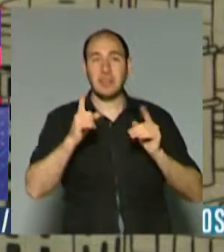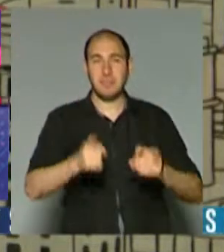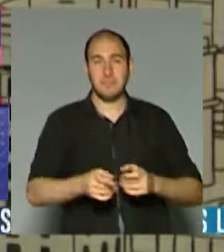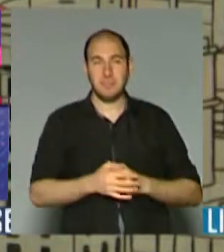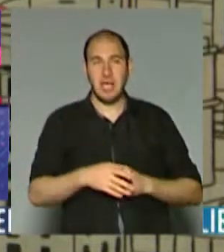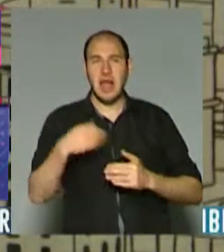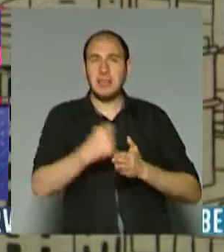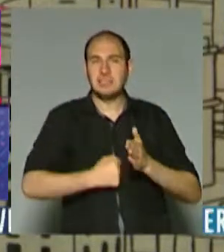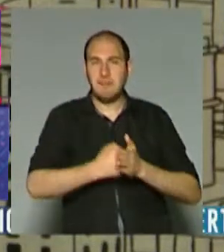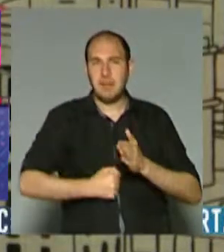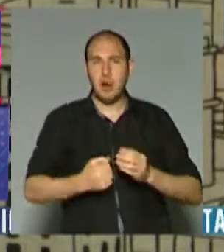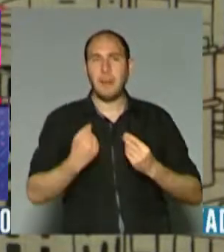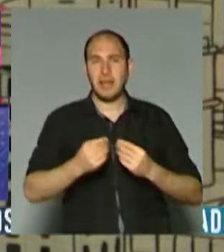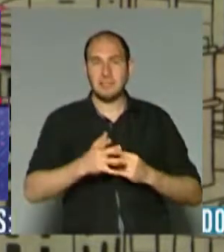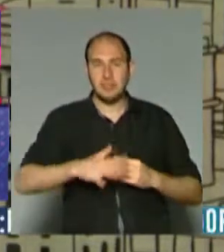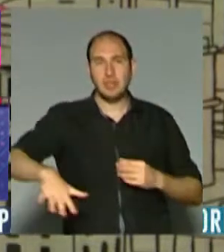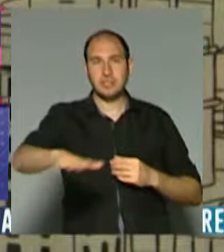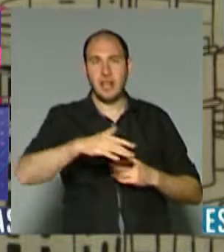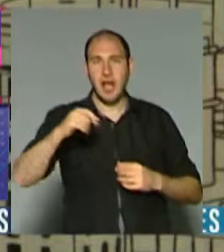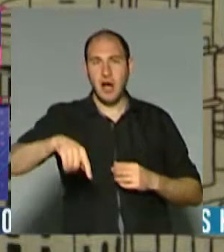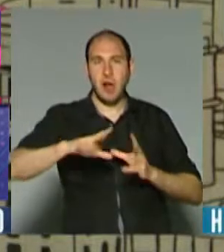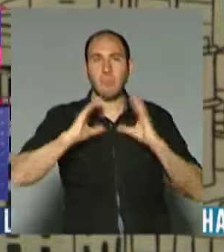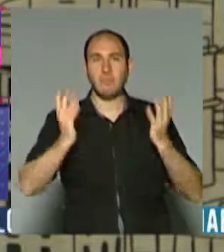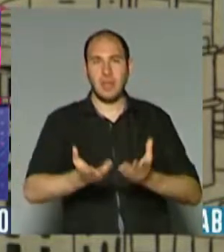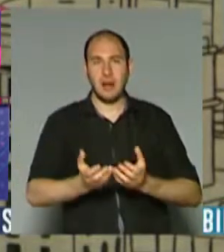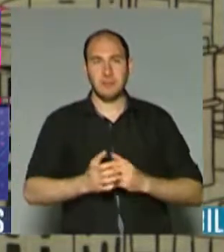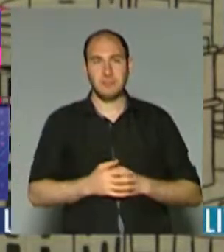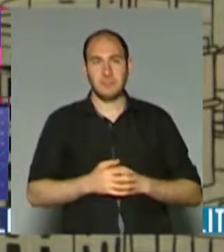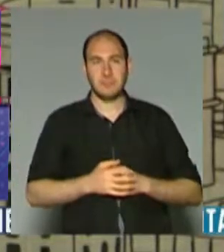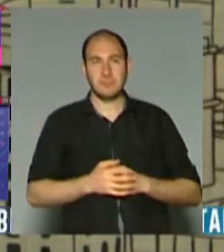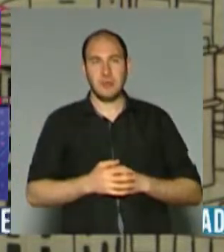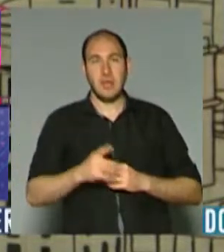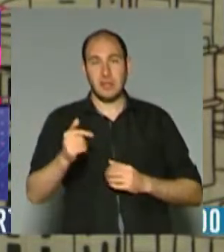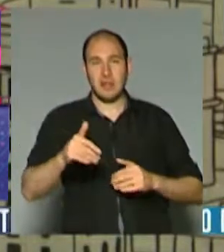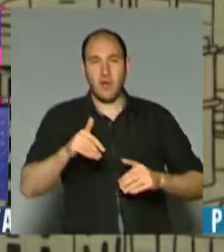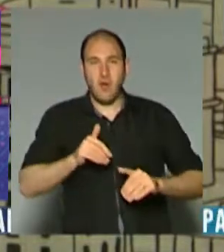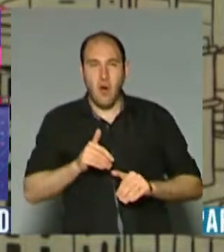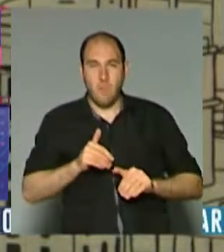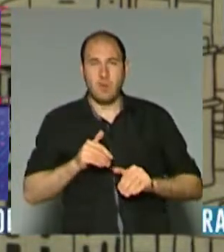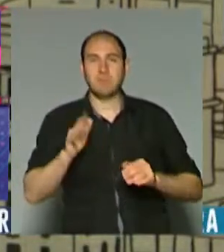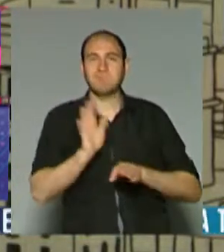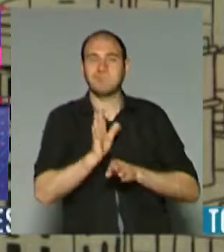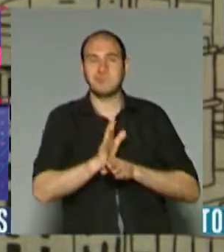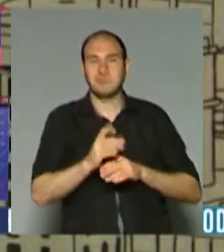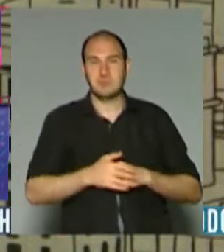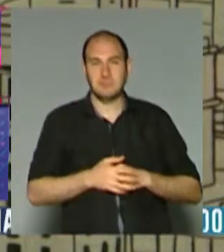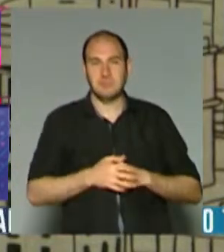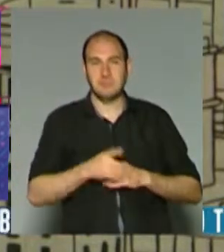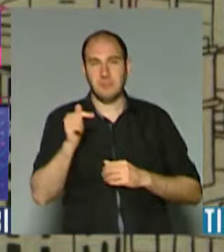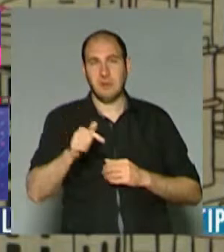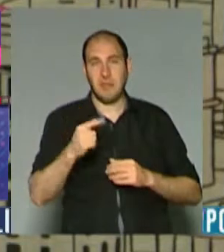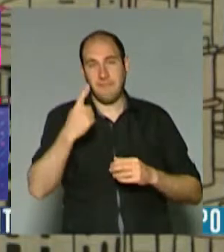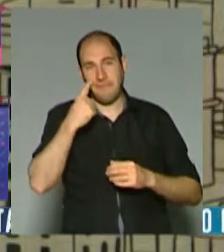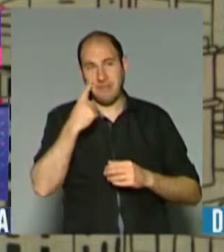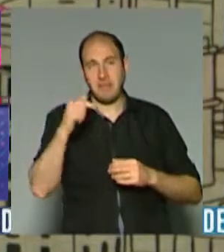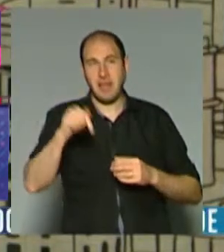el desafío para la sociedad actual mundial, con las comodidades y el confort que representa poder